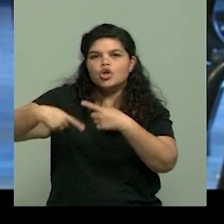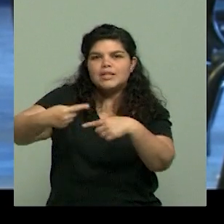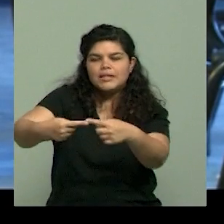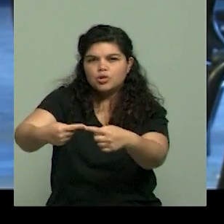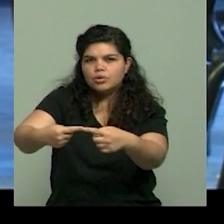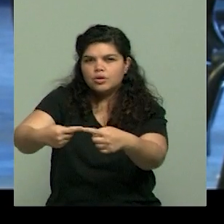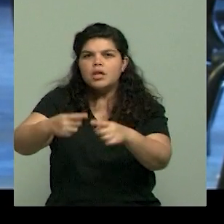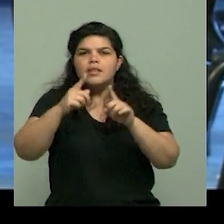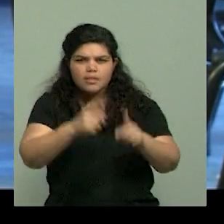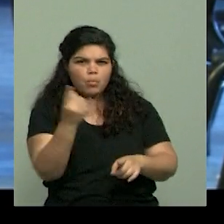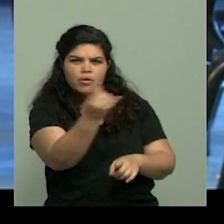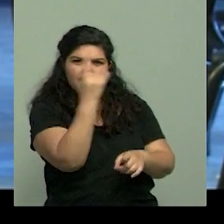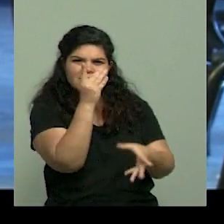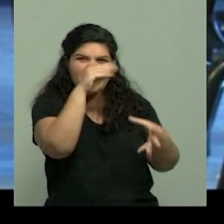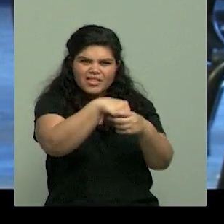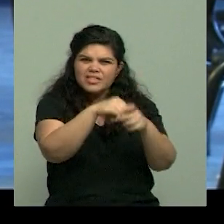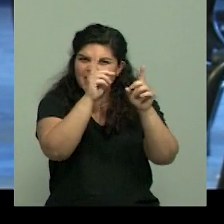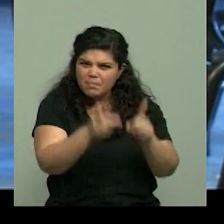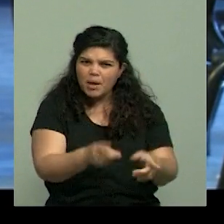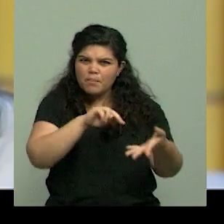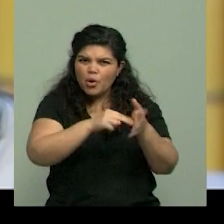se encuentra? Sí, se encuentra.